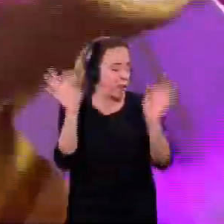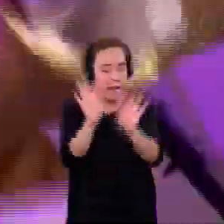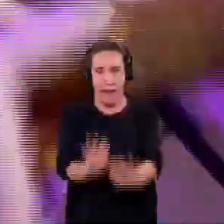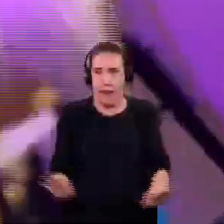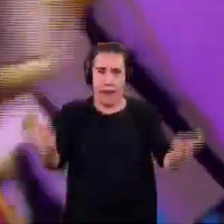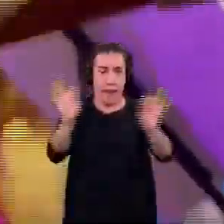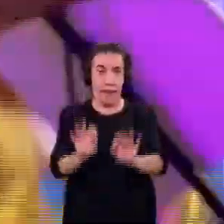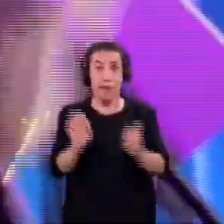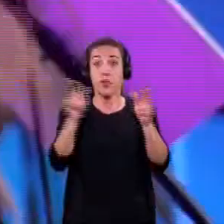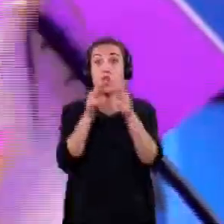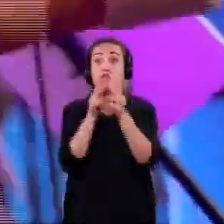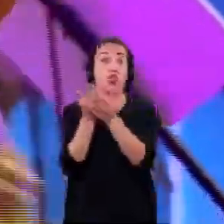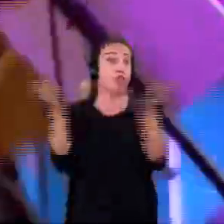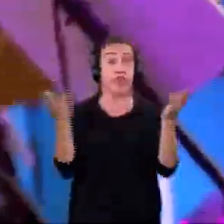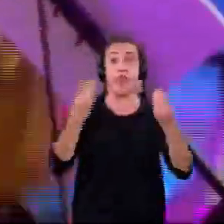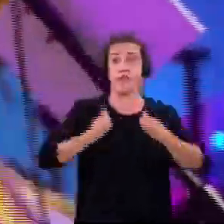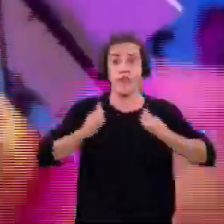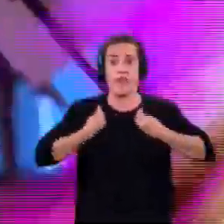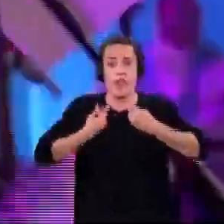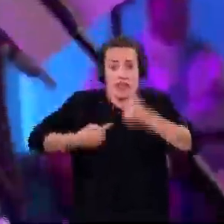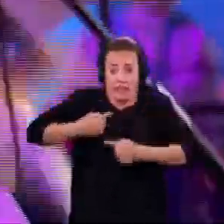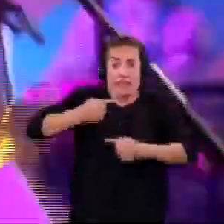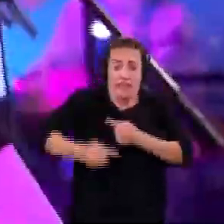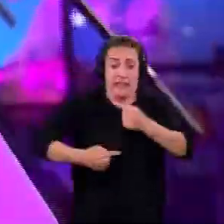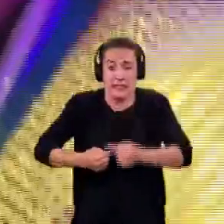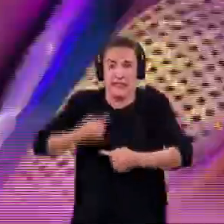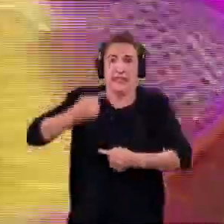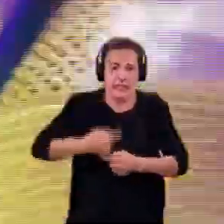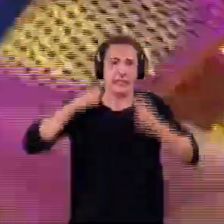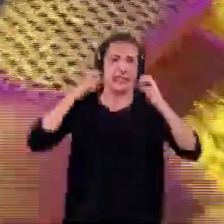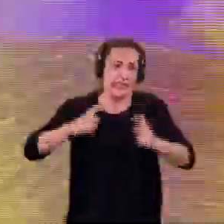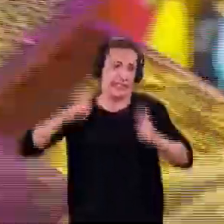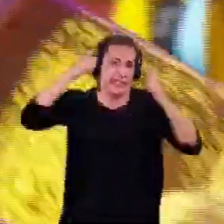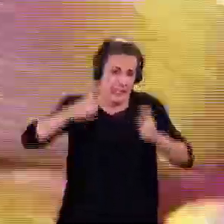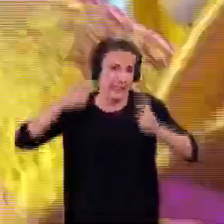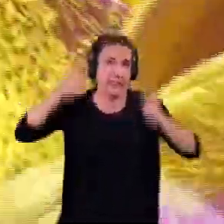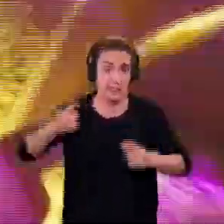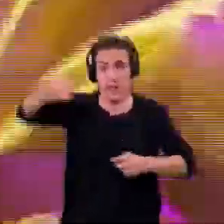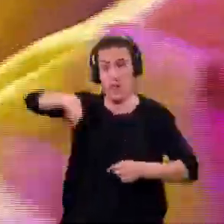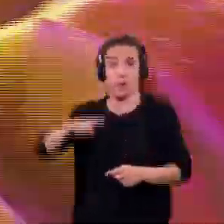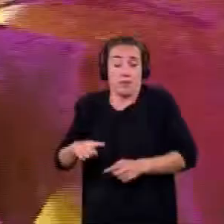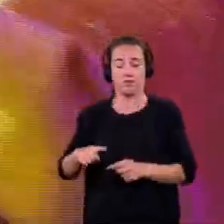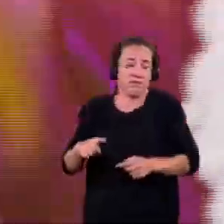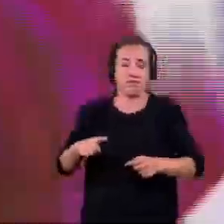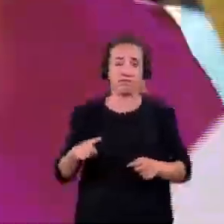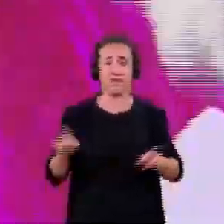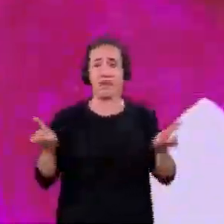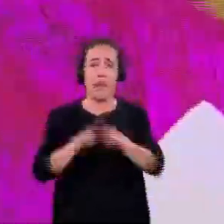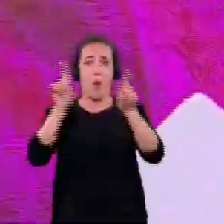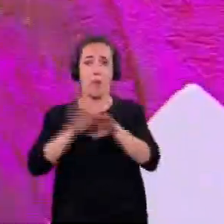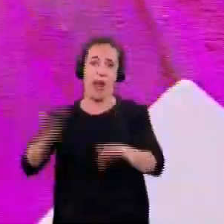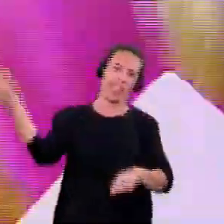La sociedad viviendo al día y ahorcada. Ellos atentos pa' meternos la